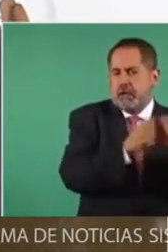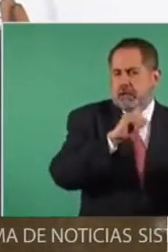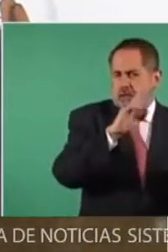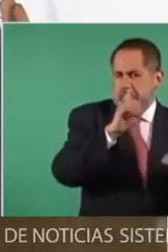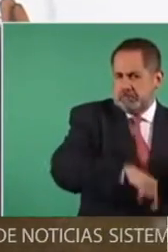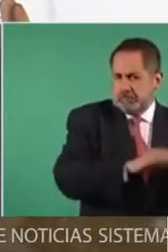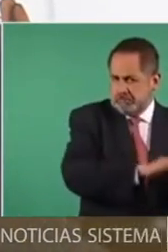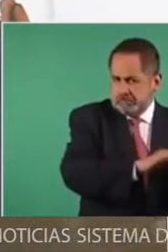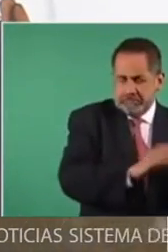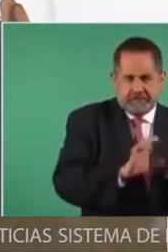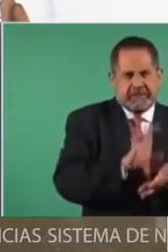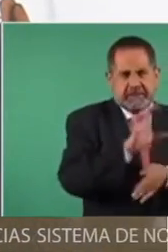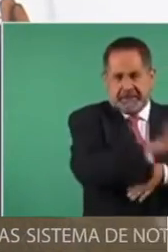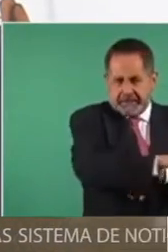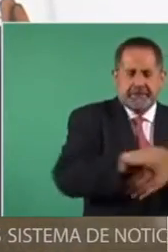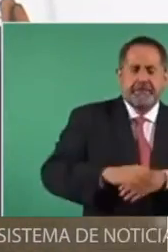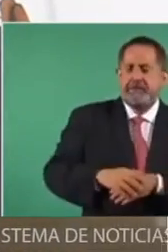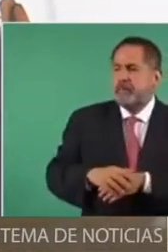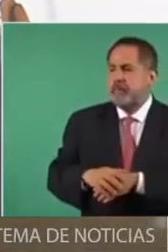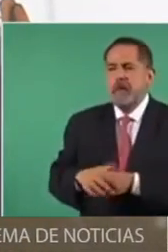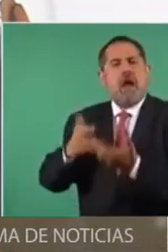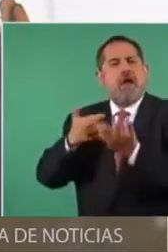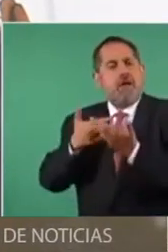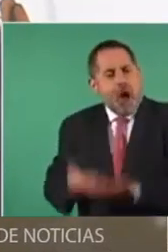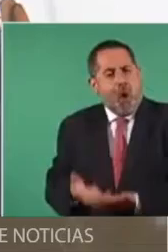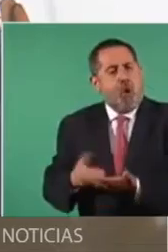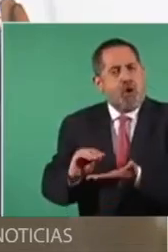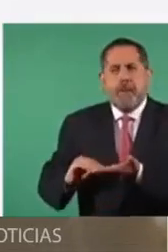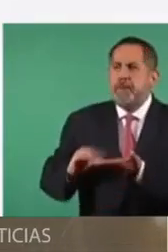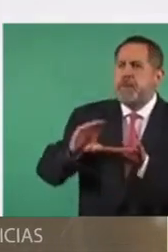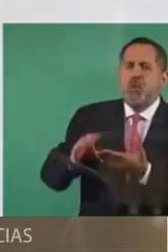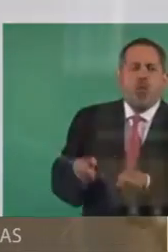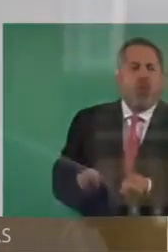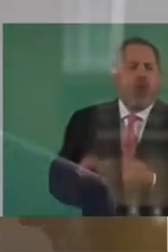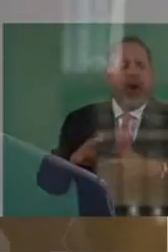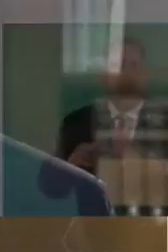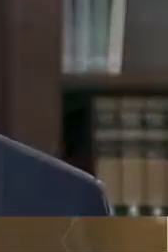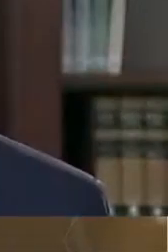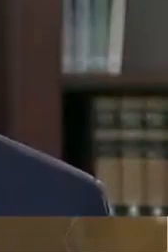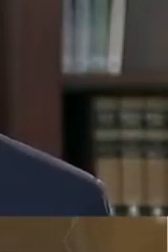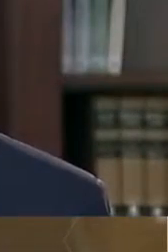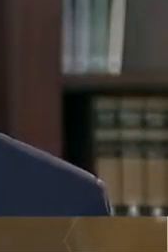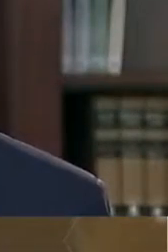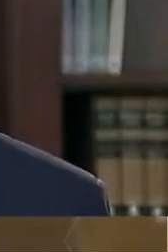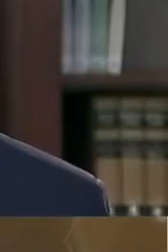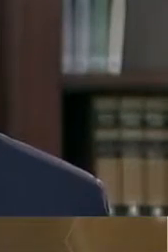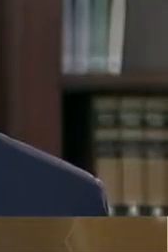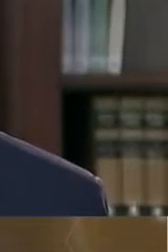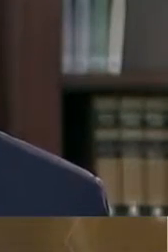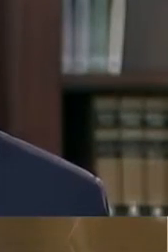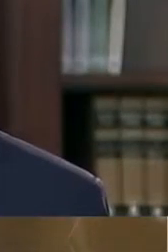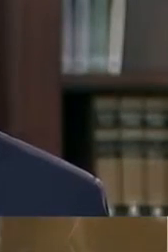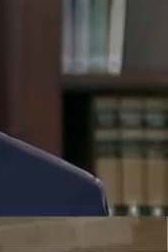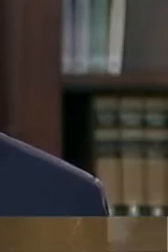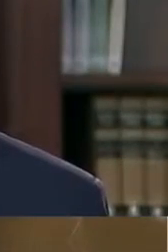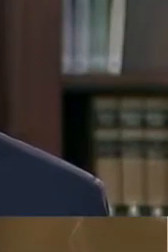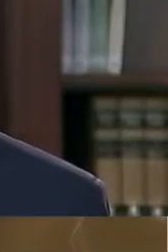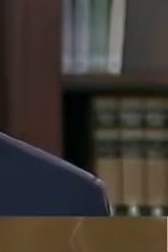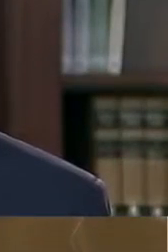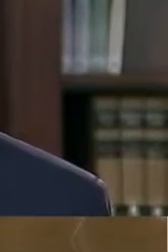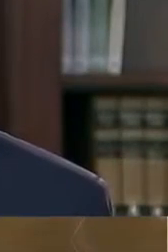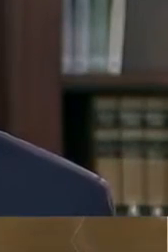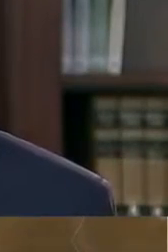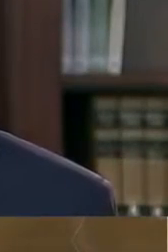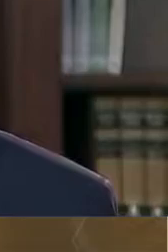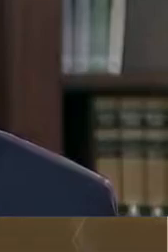avanza lento pero seguro es la tenaza que poco a poco se ha ido cerrando alrededor del expresidente Peña Nieto y de